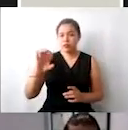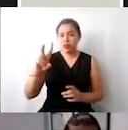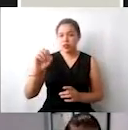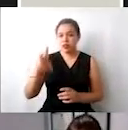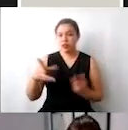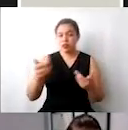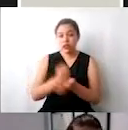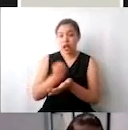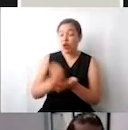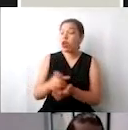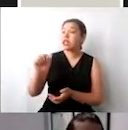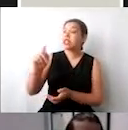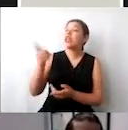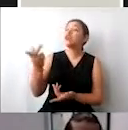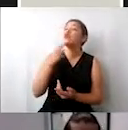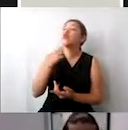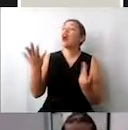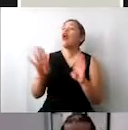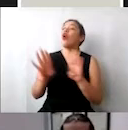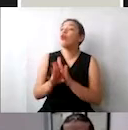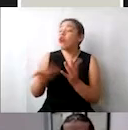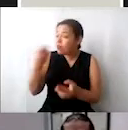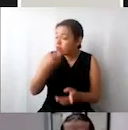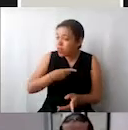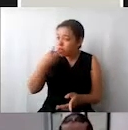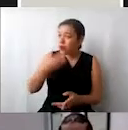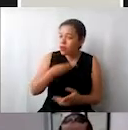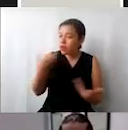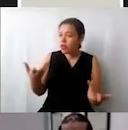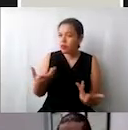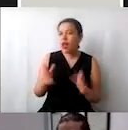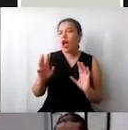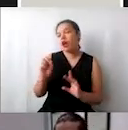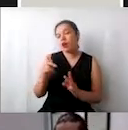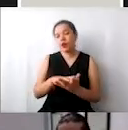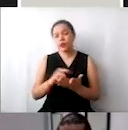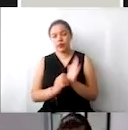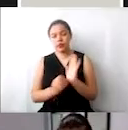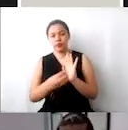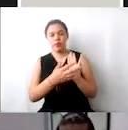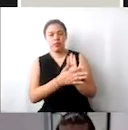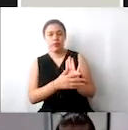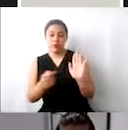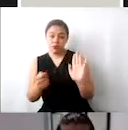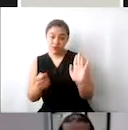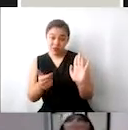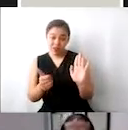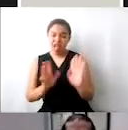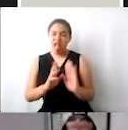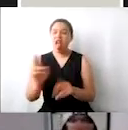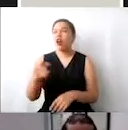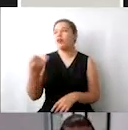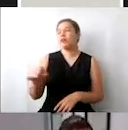SAT aclarara cómo iba a aplicar ese artículo, que no era poca cosa, o no es poca cosa, que todavía está en